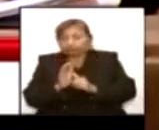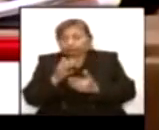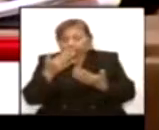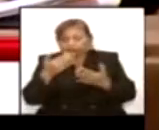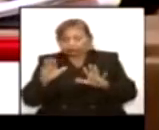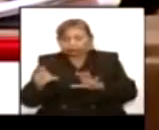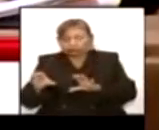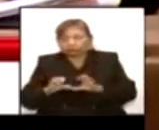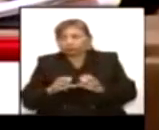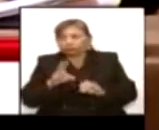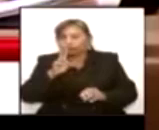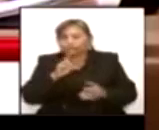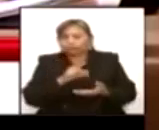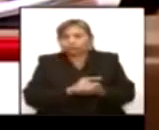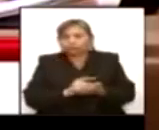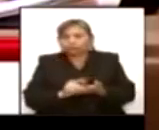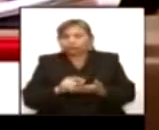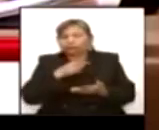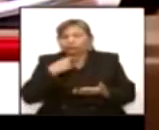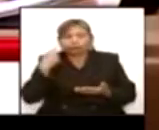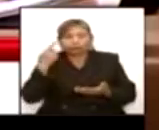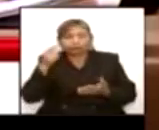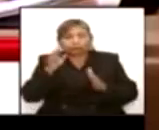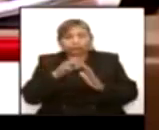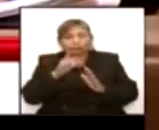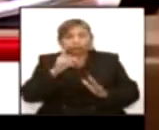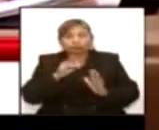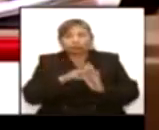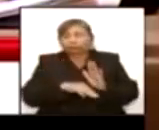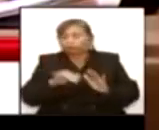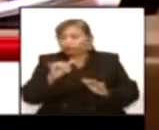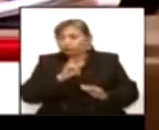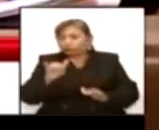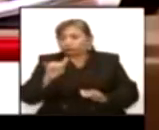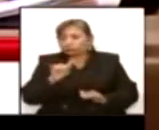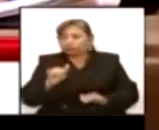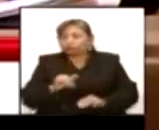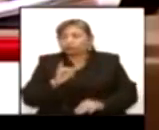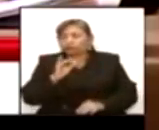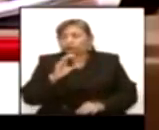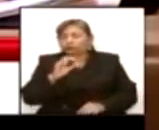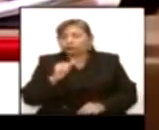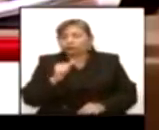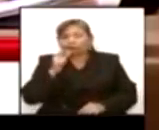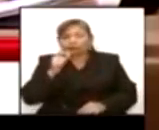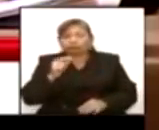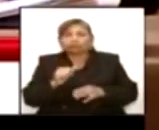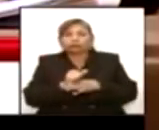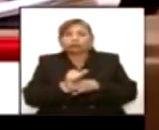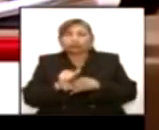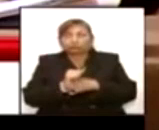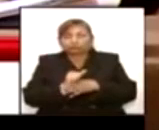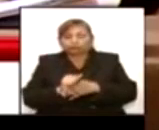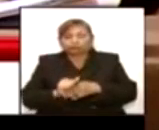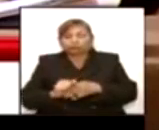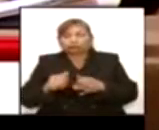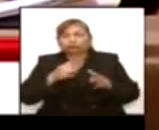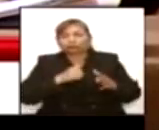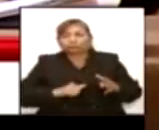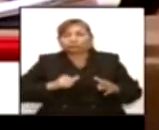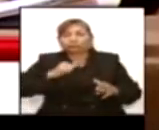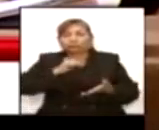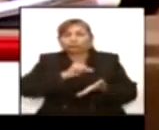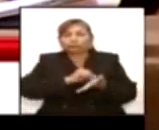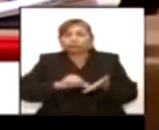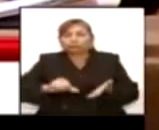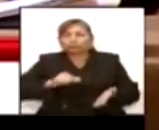hacía 2 semanas antes había fallecido una menor de la misma edad en Ica, ya por una práctica de una